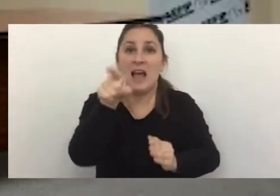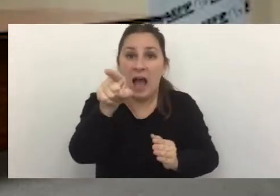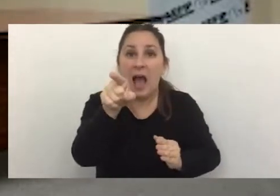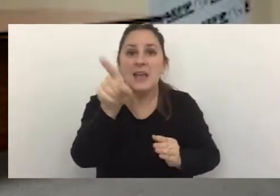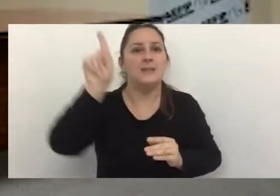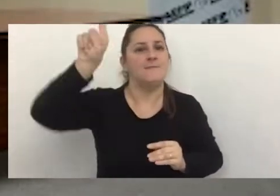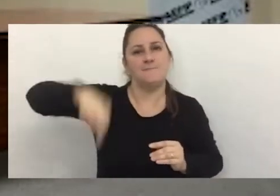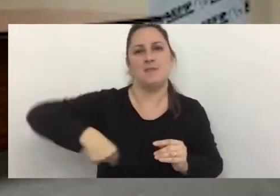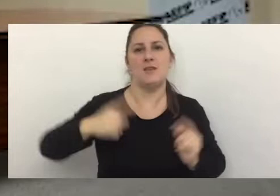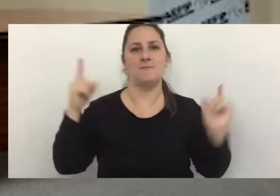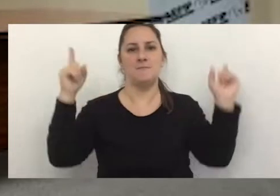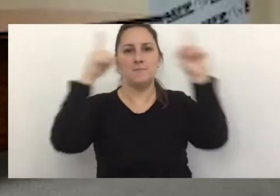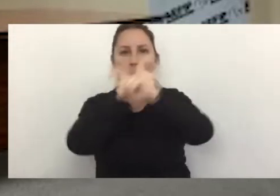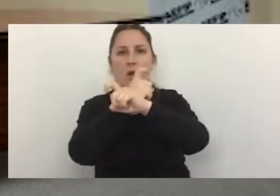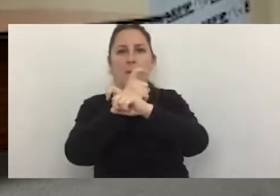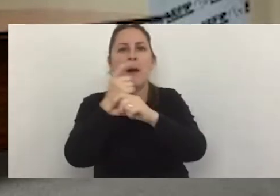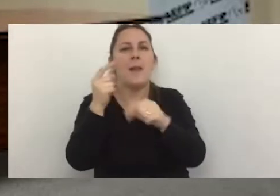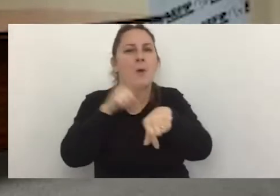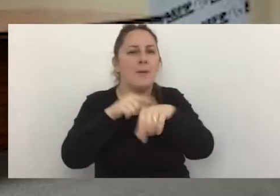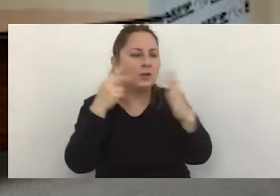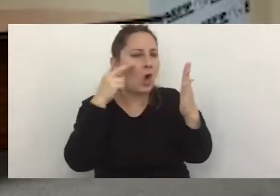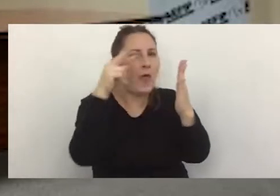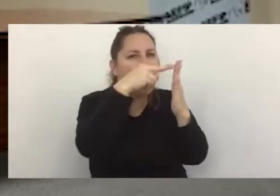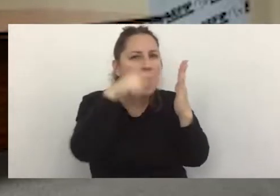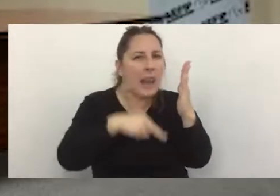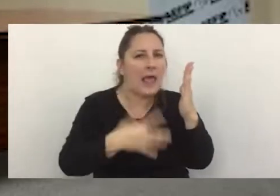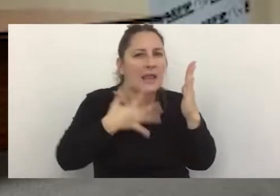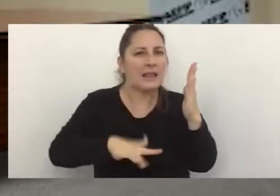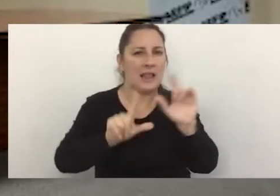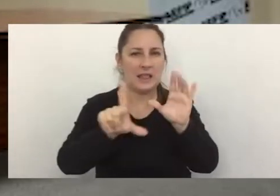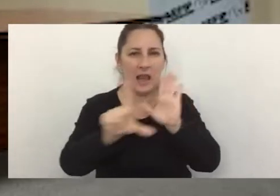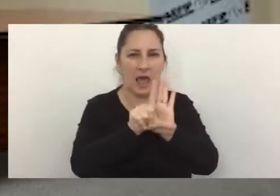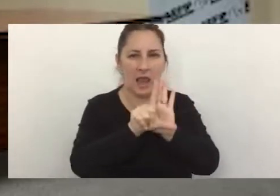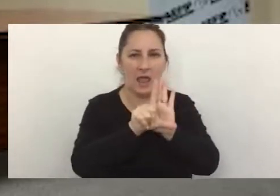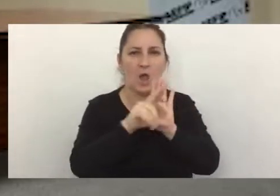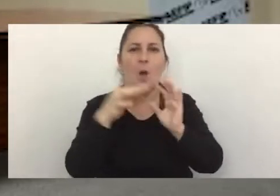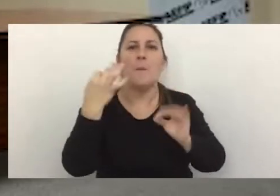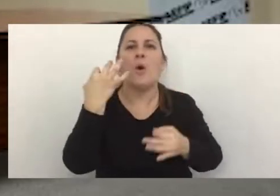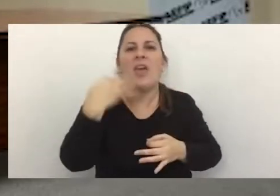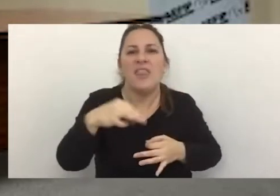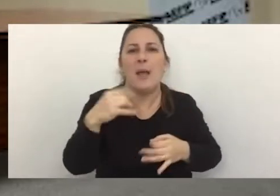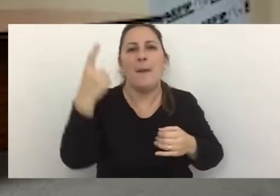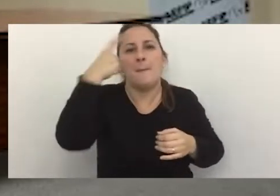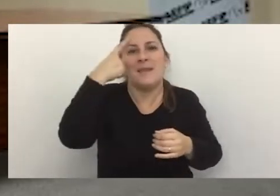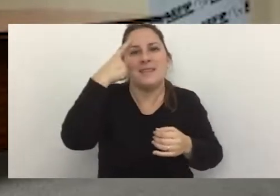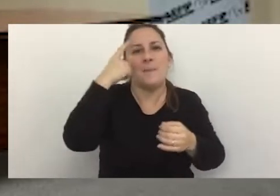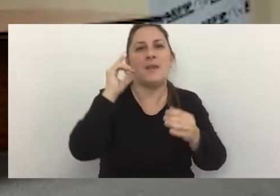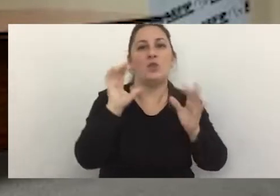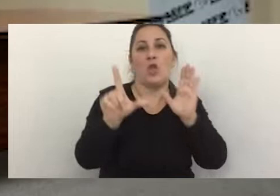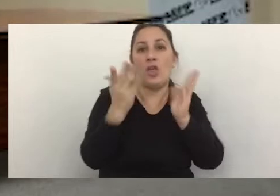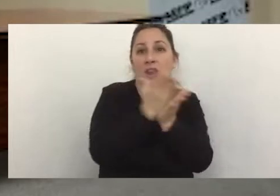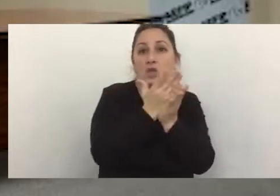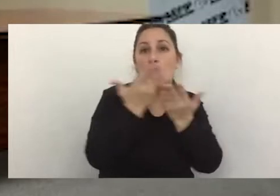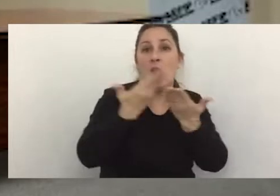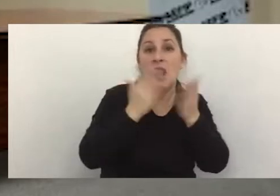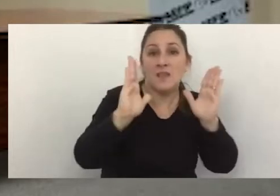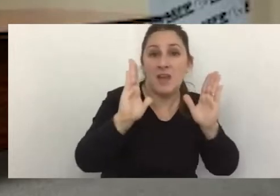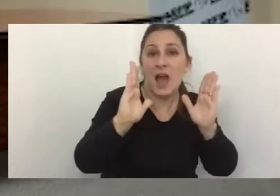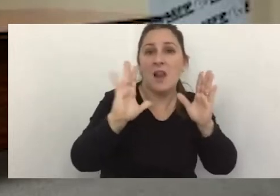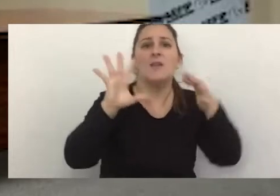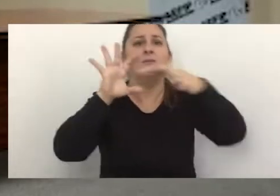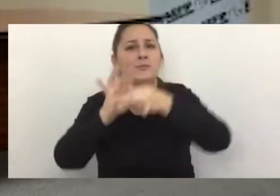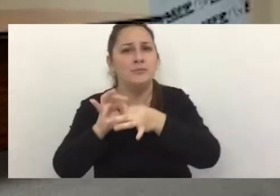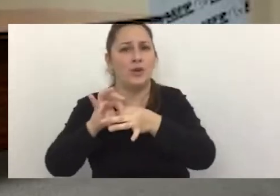a la hora de interpretar. ¿Por qué? Porque hay que armonizar derechos de pensamiento liberal con derechos sociales, que